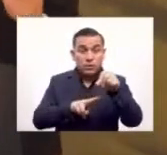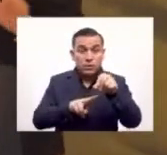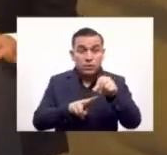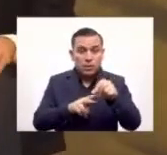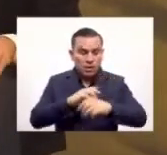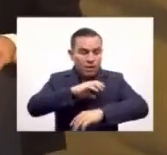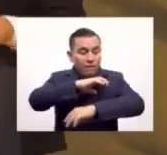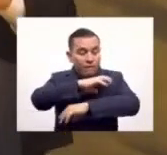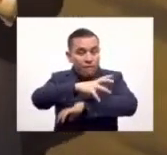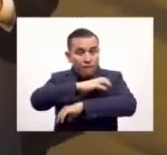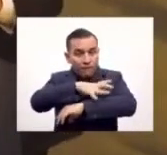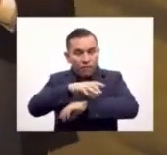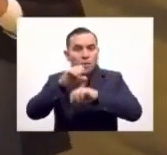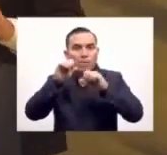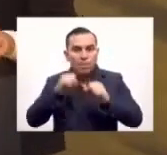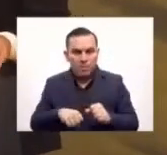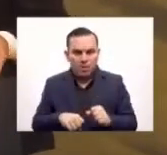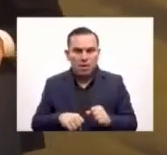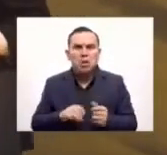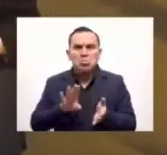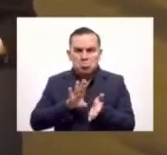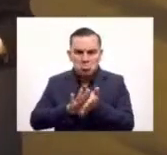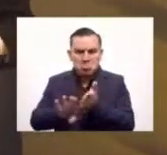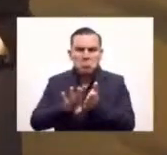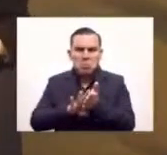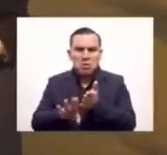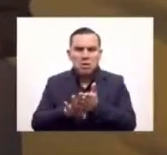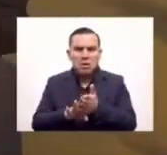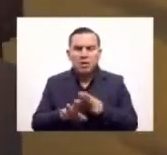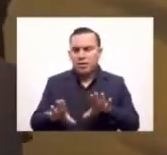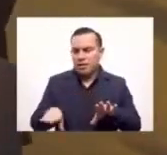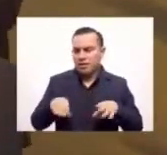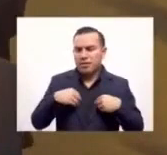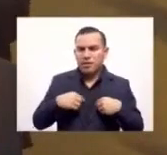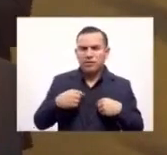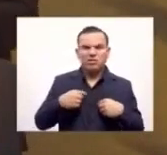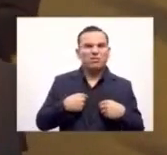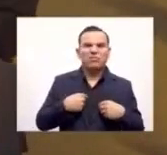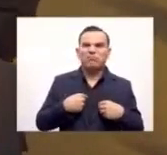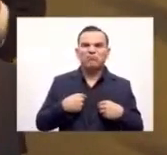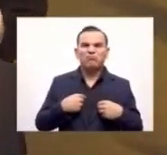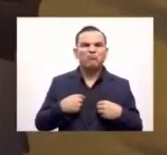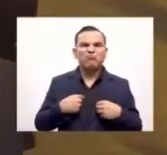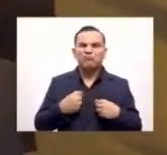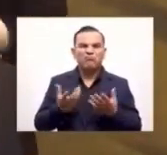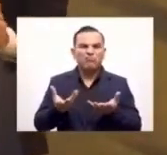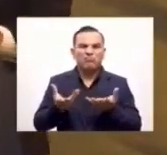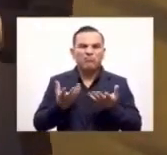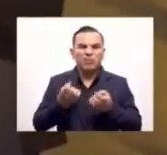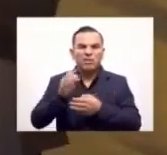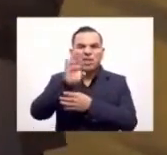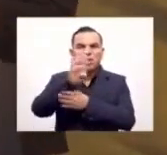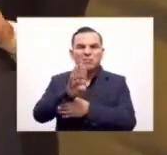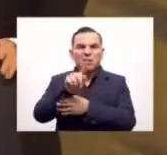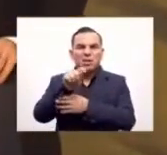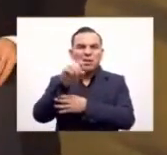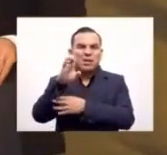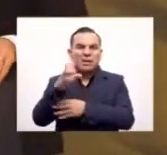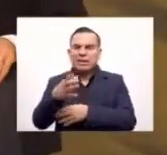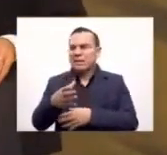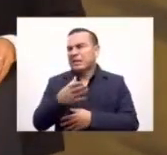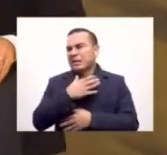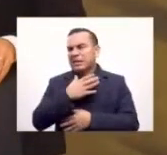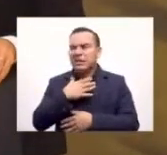blockchain. Necesitas saber cómo hacer una aplicación para que justamente